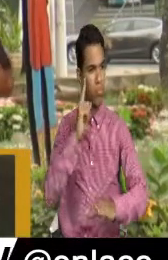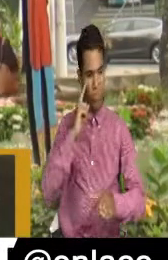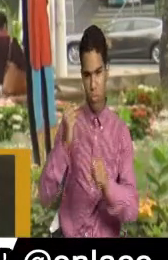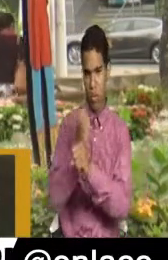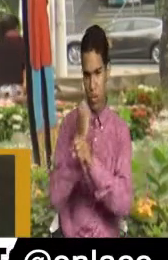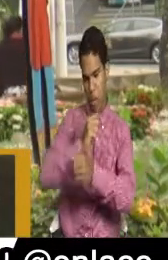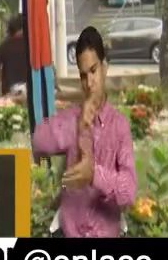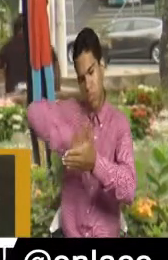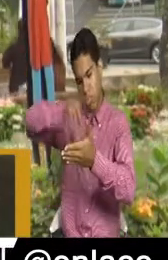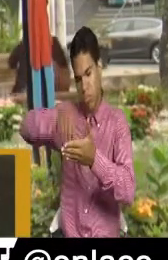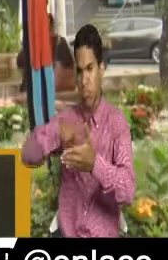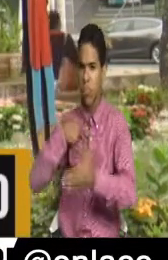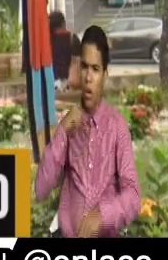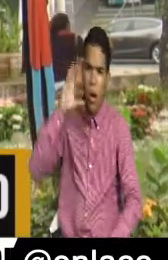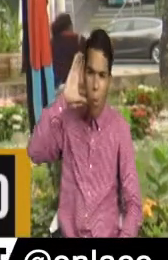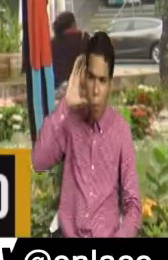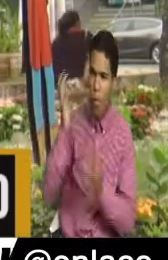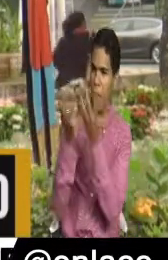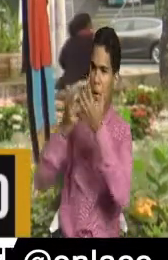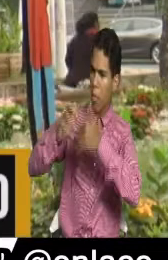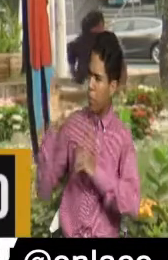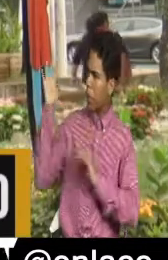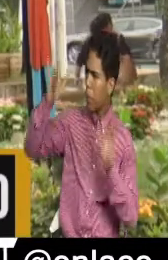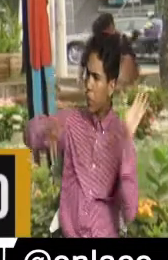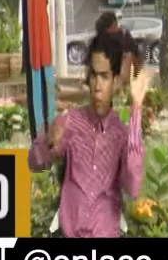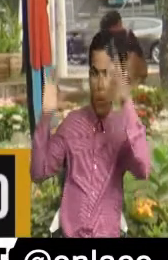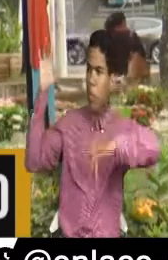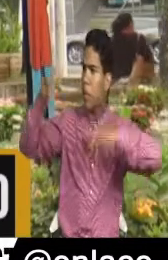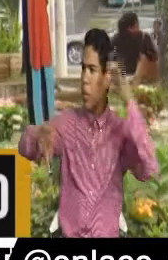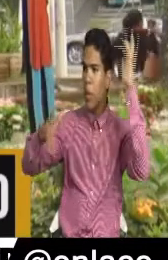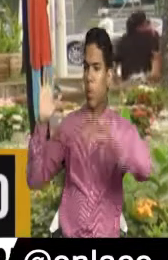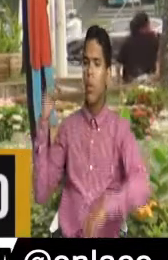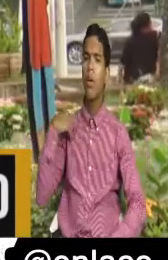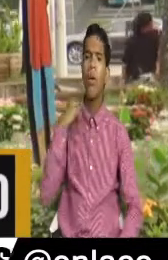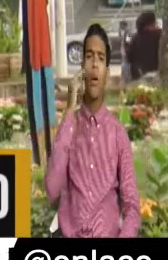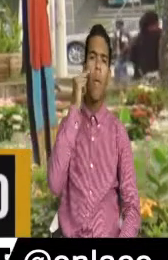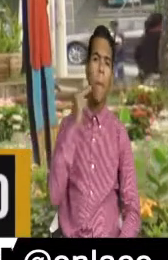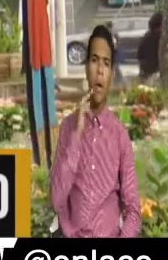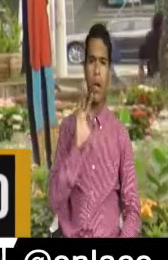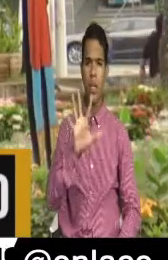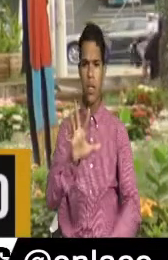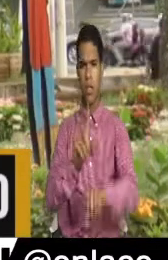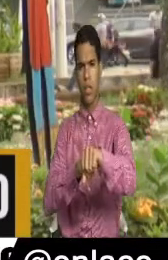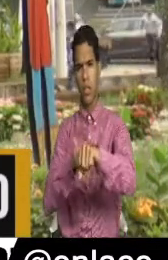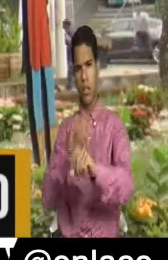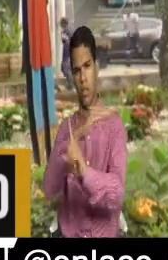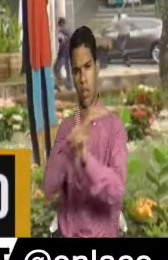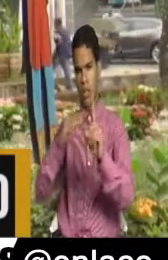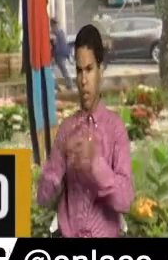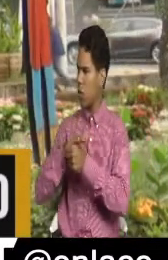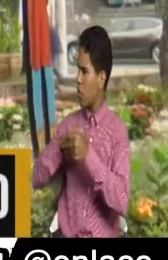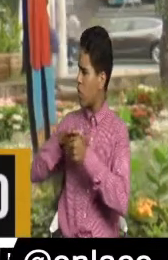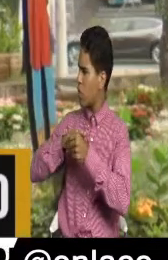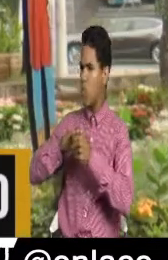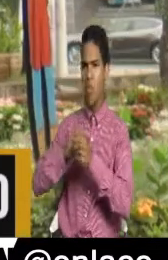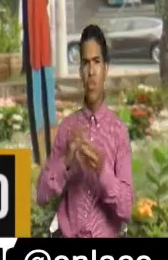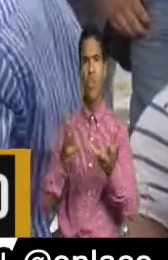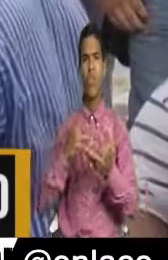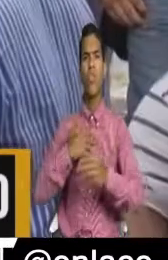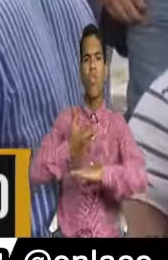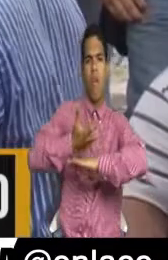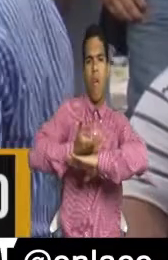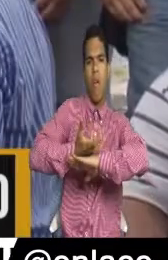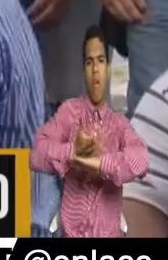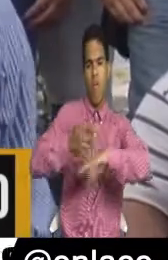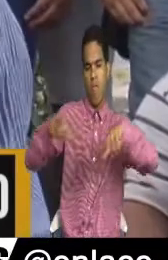que están llegando aquí a Barrancabermeja a una reunión el día martes a las 5:30 de la tarde en el barrio, en la cancha Cotraeco.